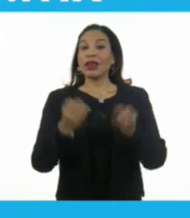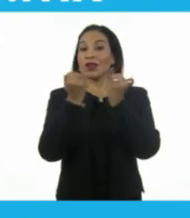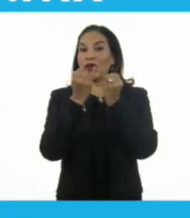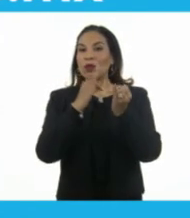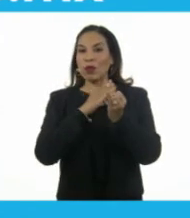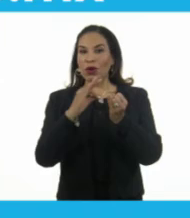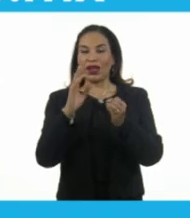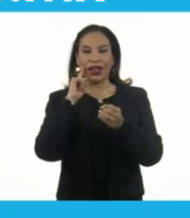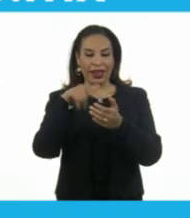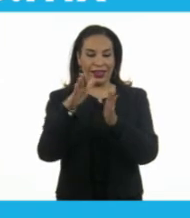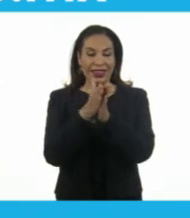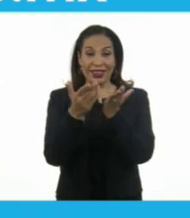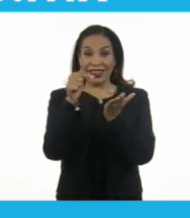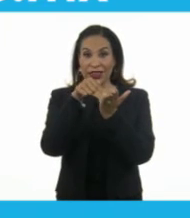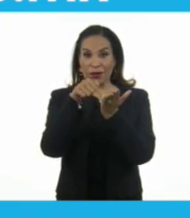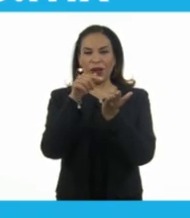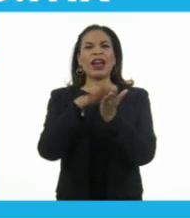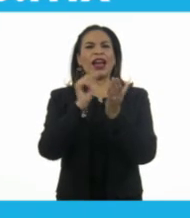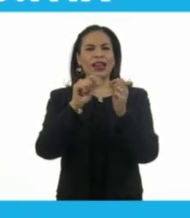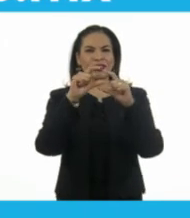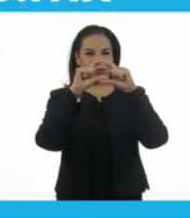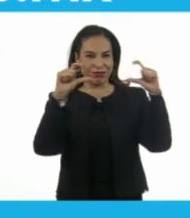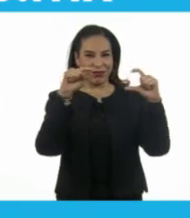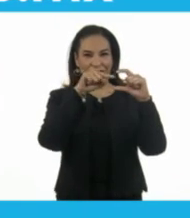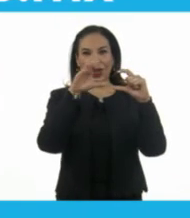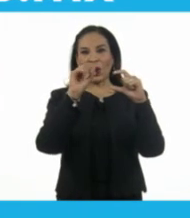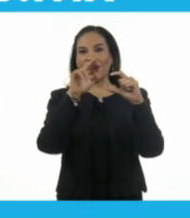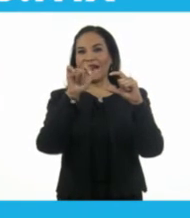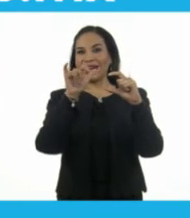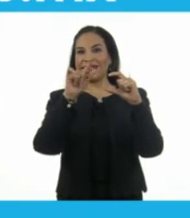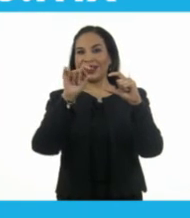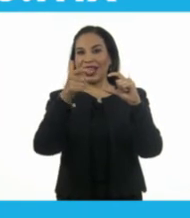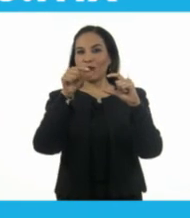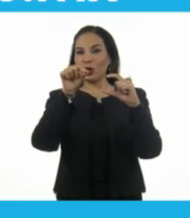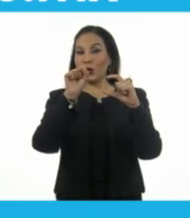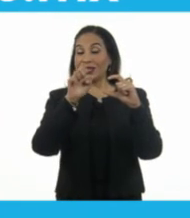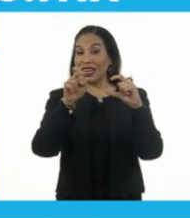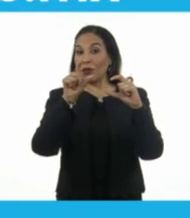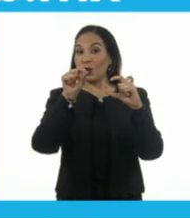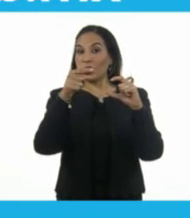También puedes encontrar los libros de texto en la página